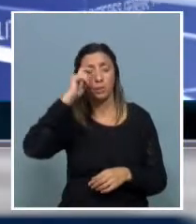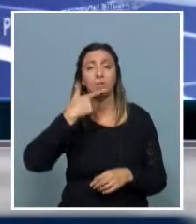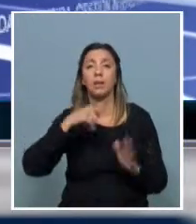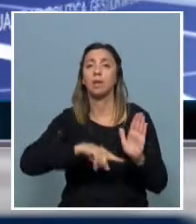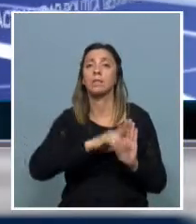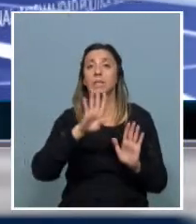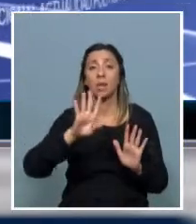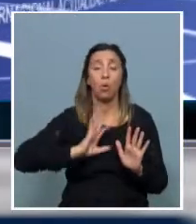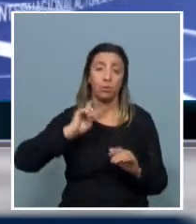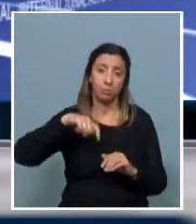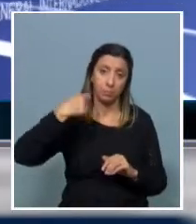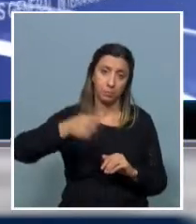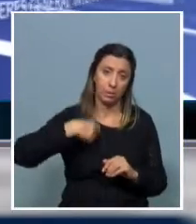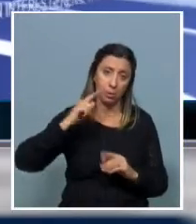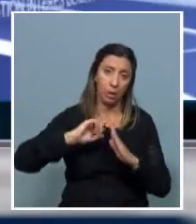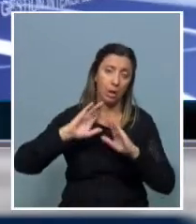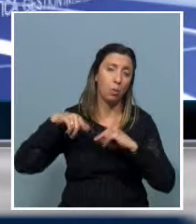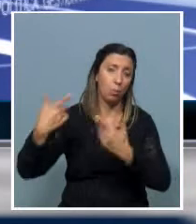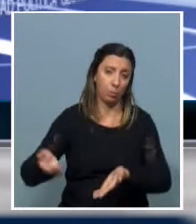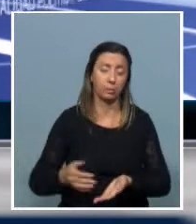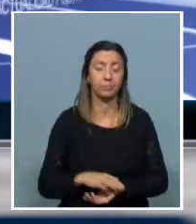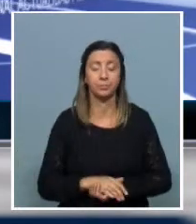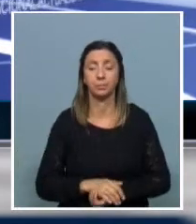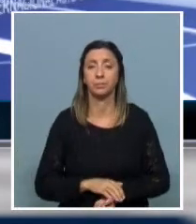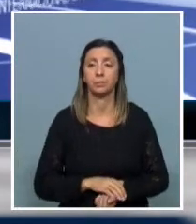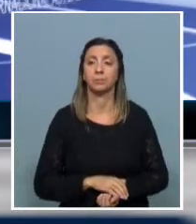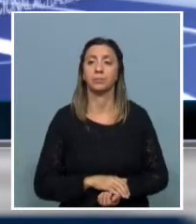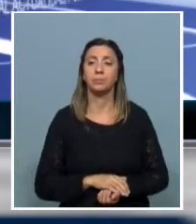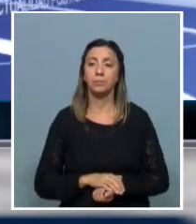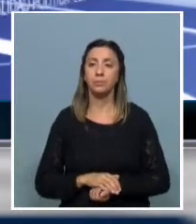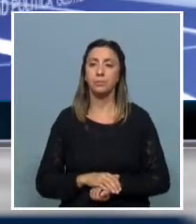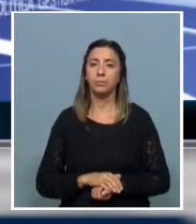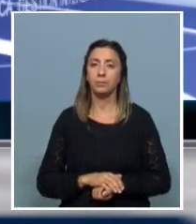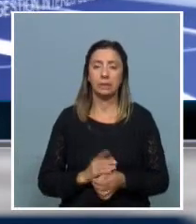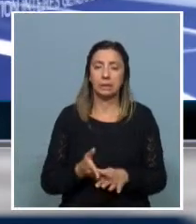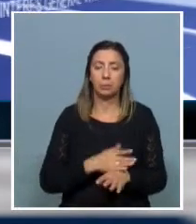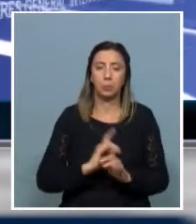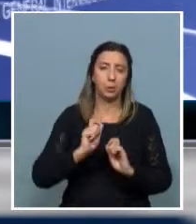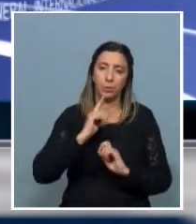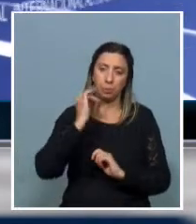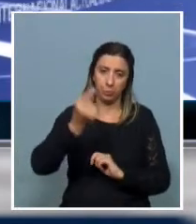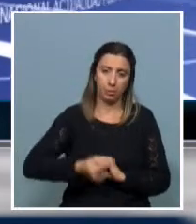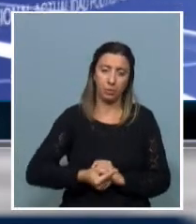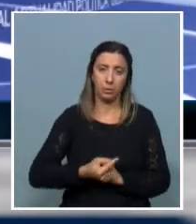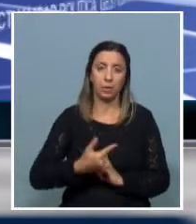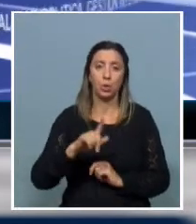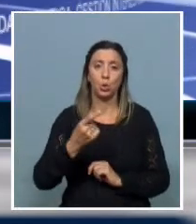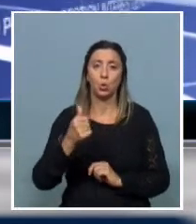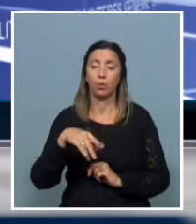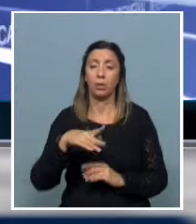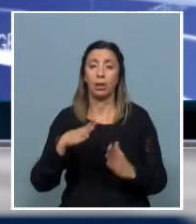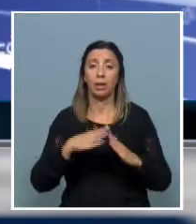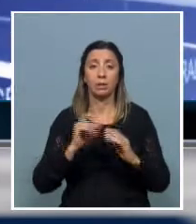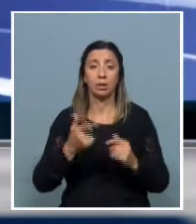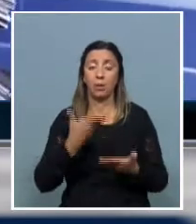Punta, hace 5 años que paga al día. Cuando adjudican, ya lo respondió la interventora hace minutitos nada más. Y Ana María Luna canceló su